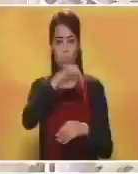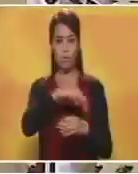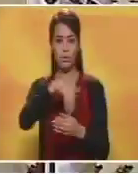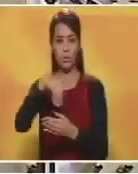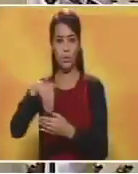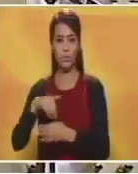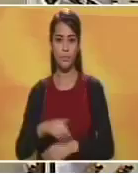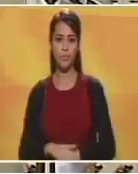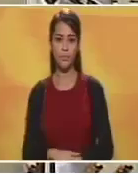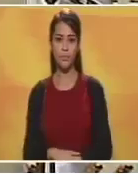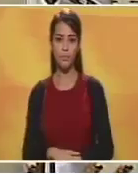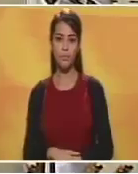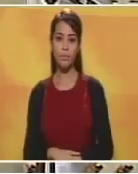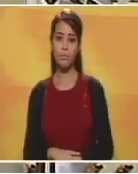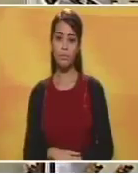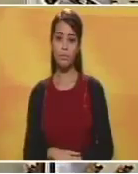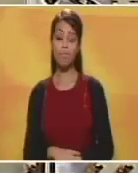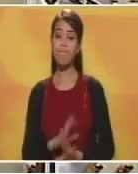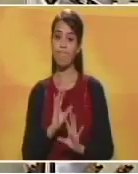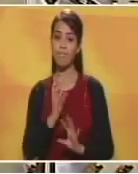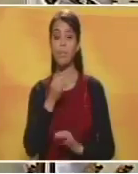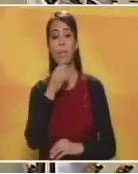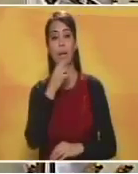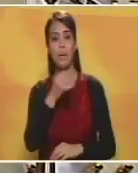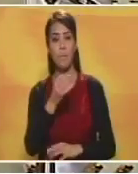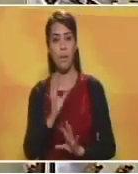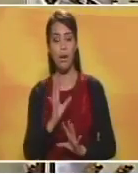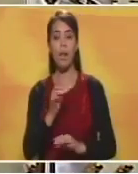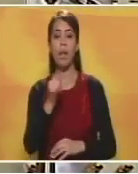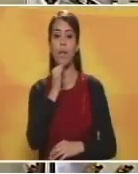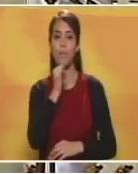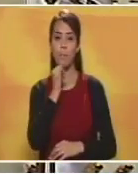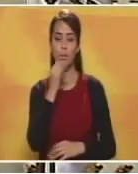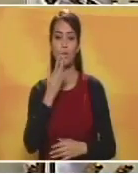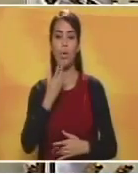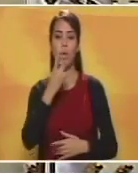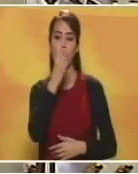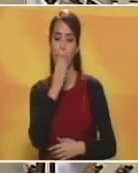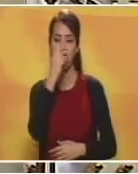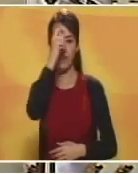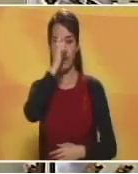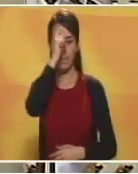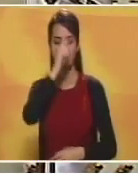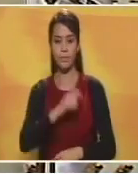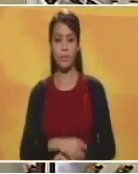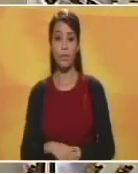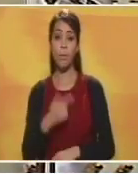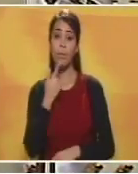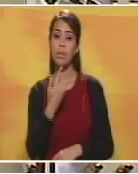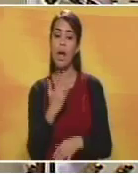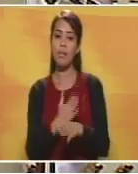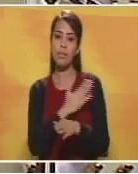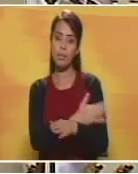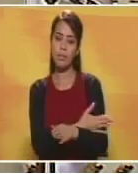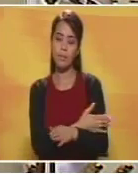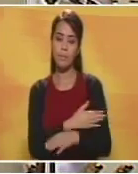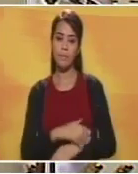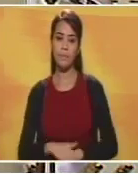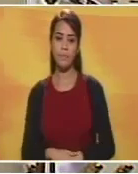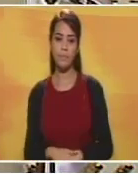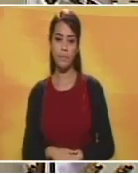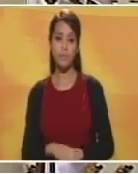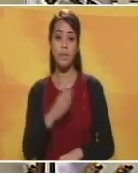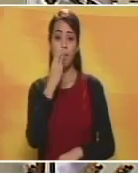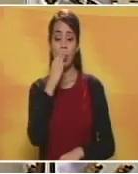Electoral. Bien, entonces esa fue parte de las impresiones de Henry Falcón. Como apuntamos al principio del noticiero, Henry